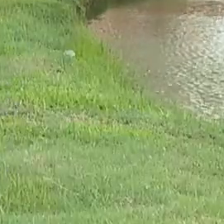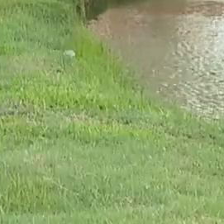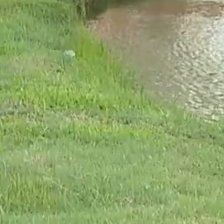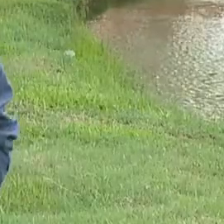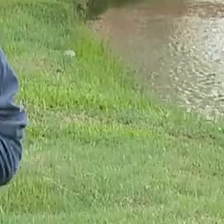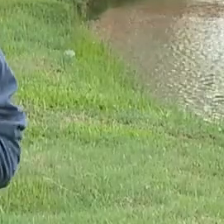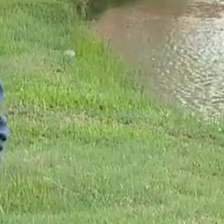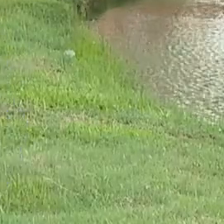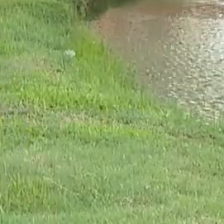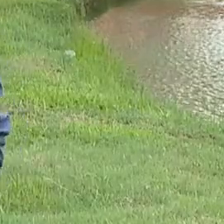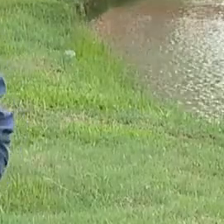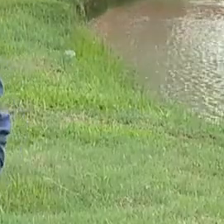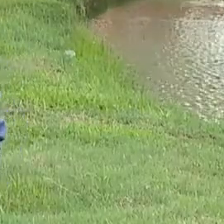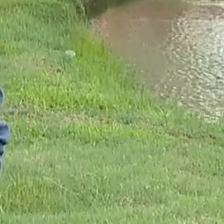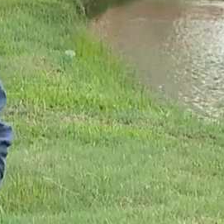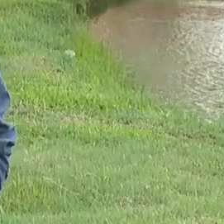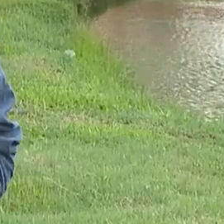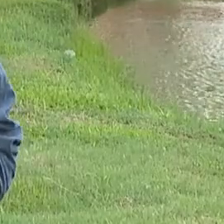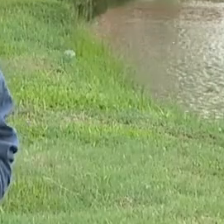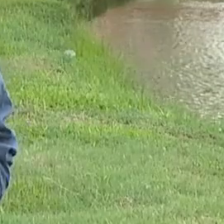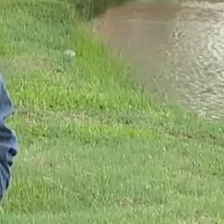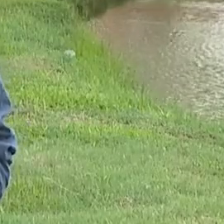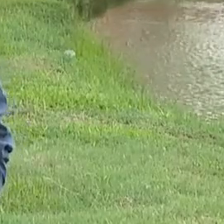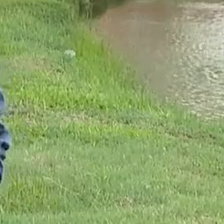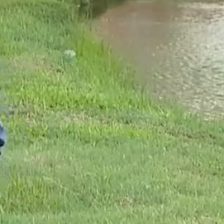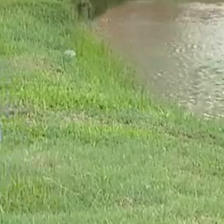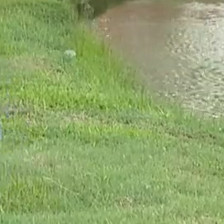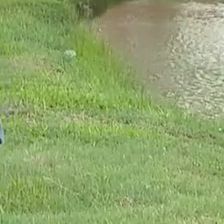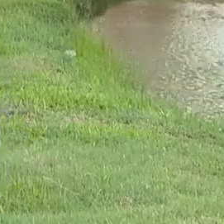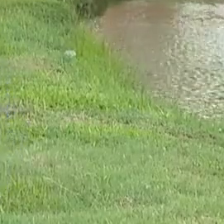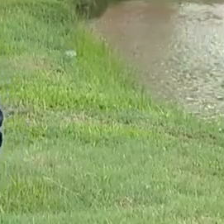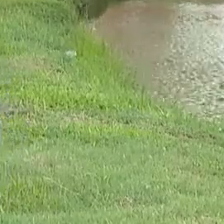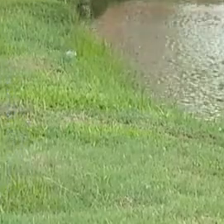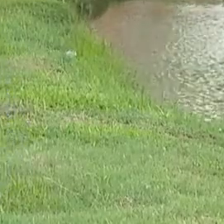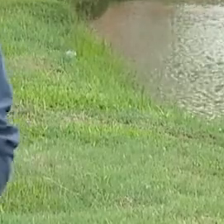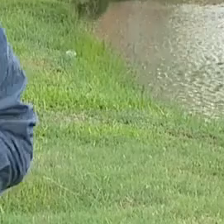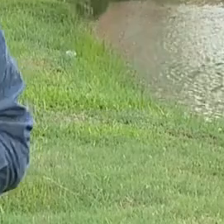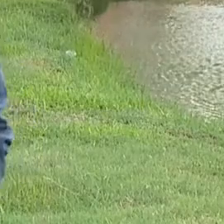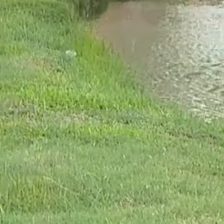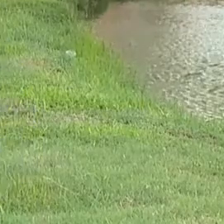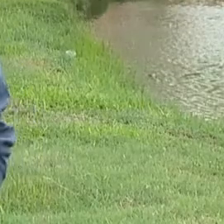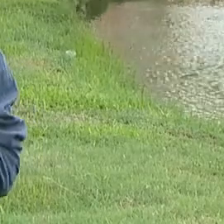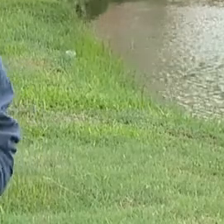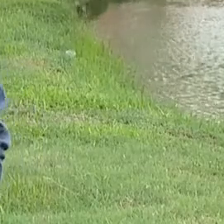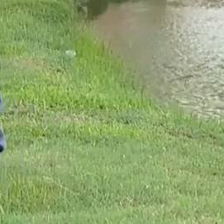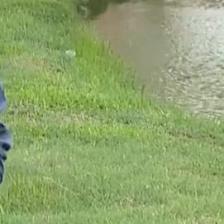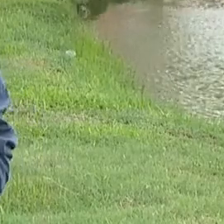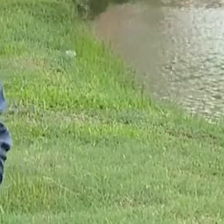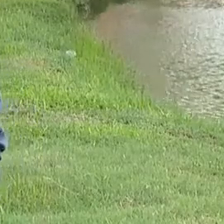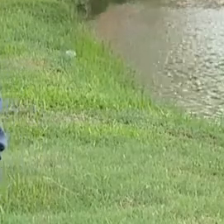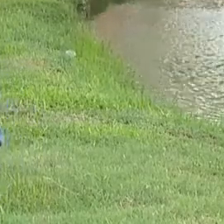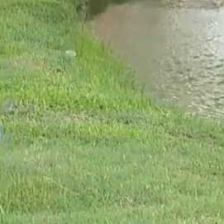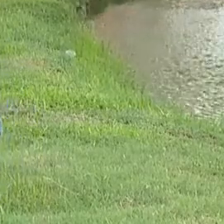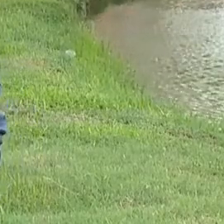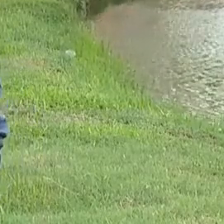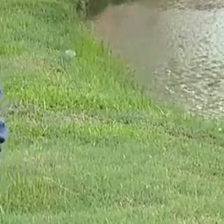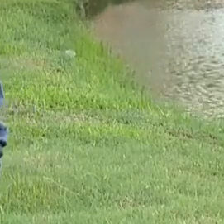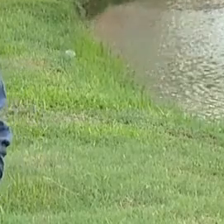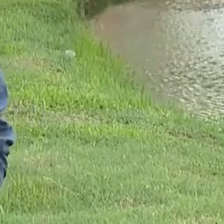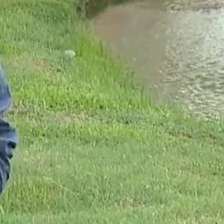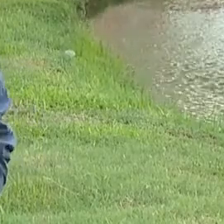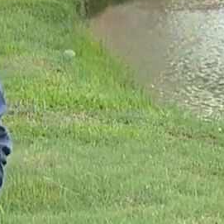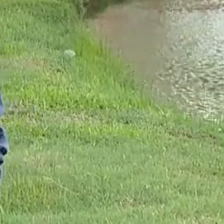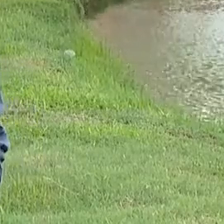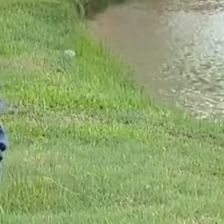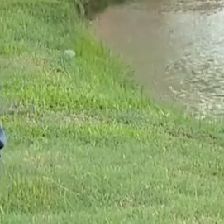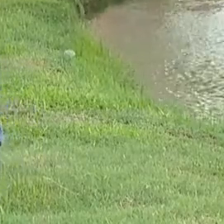El programa en Tecnología, Educación Física, Recreación y Deporte del IDEA llevó a cabo la primera jornada físico-deportiva para personas en